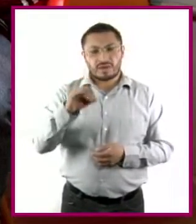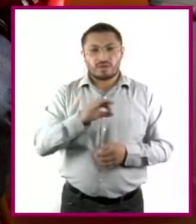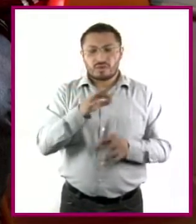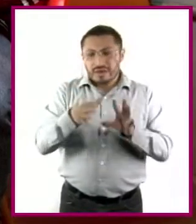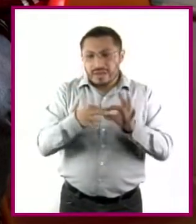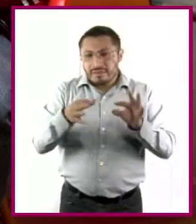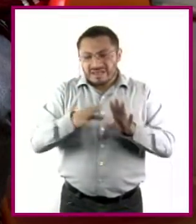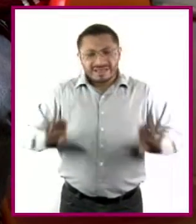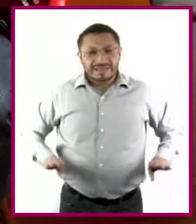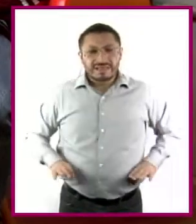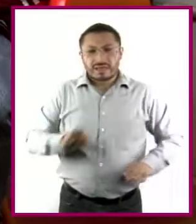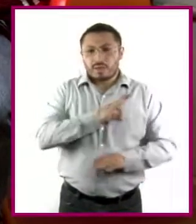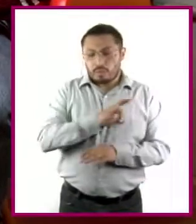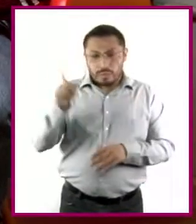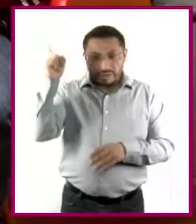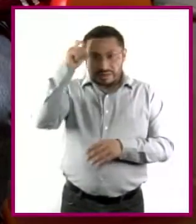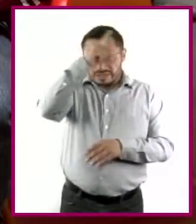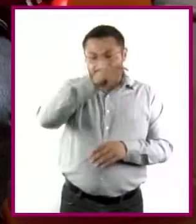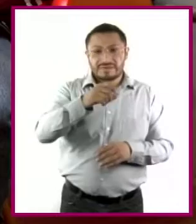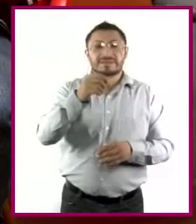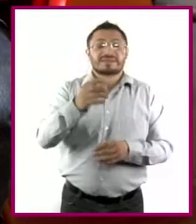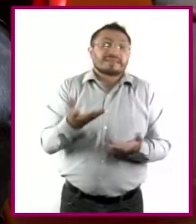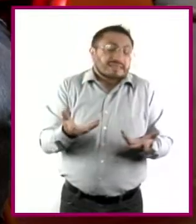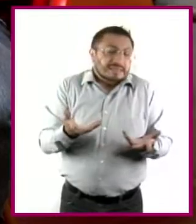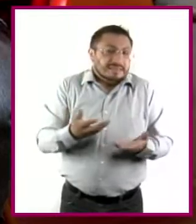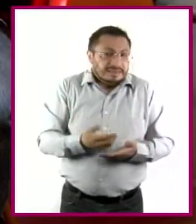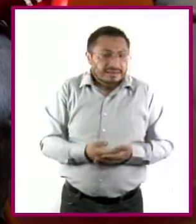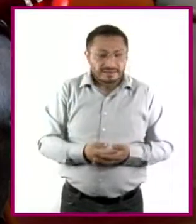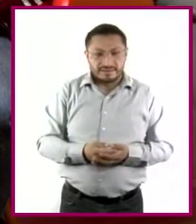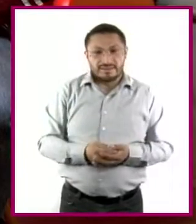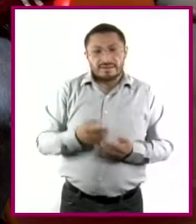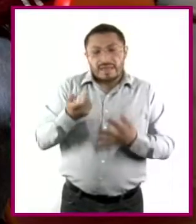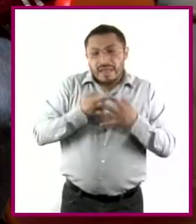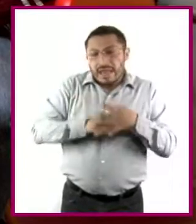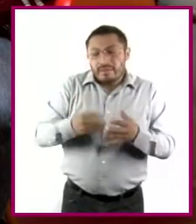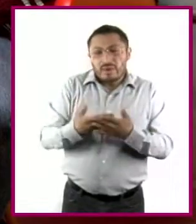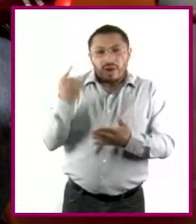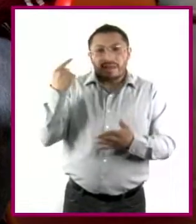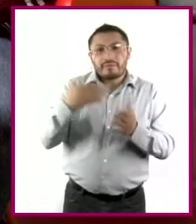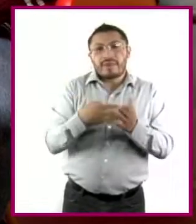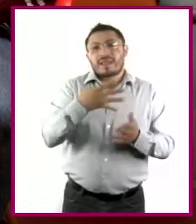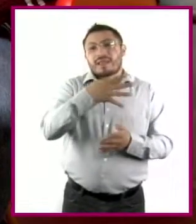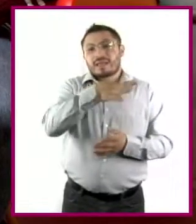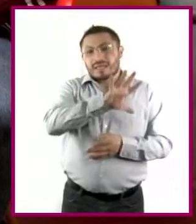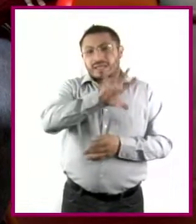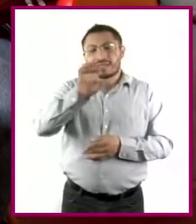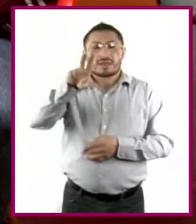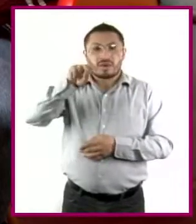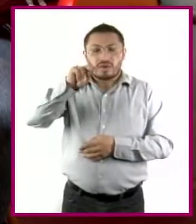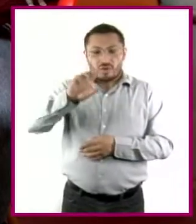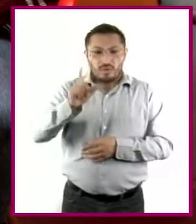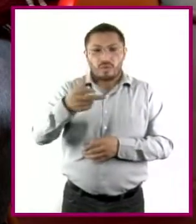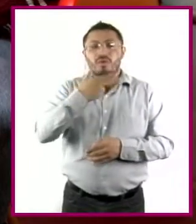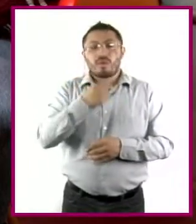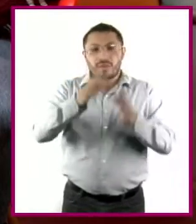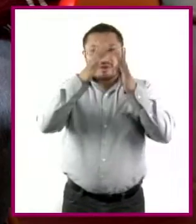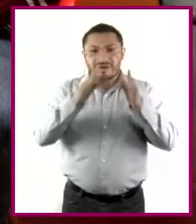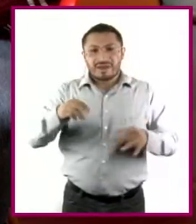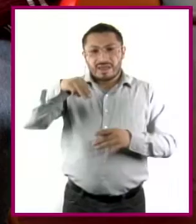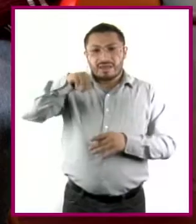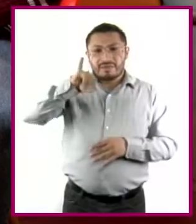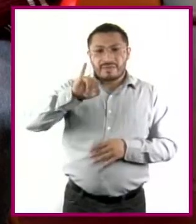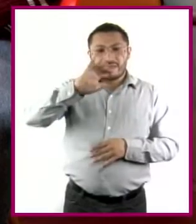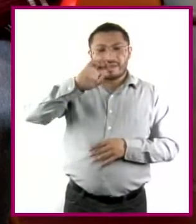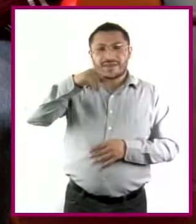complicado incluso para los expertos en la escritura. Sus orígenes se remontan a 1580, cuando el francés Michel de